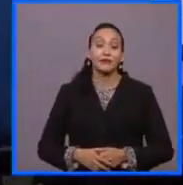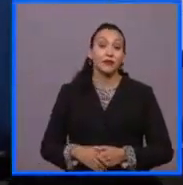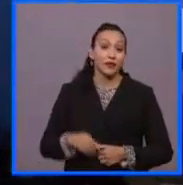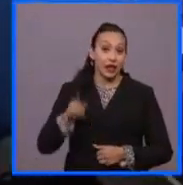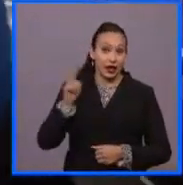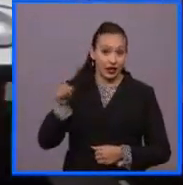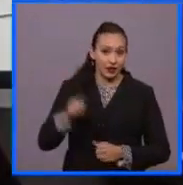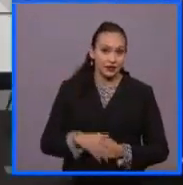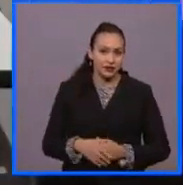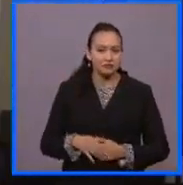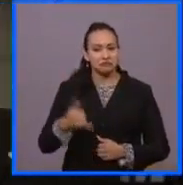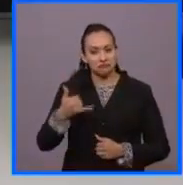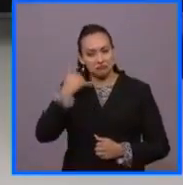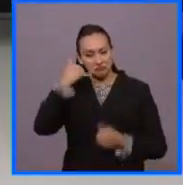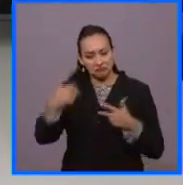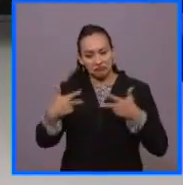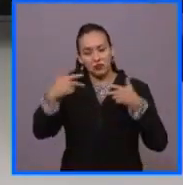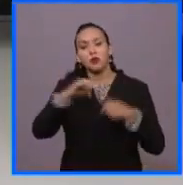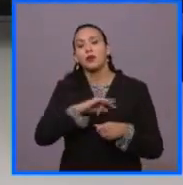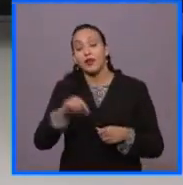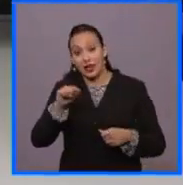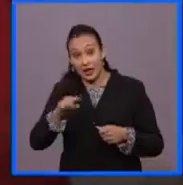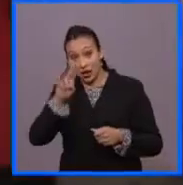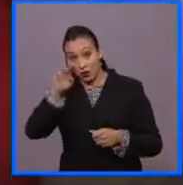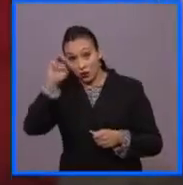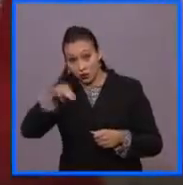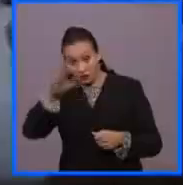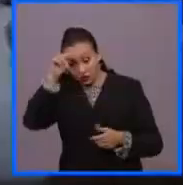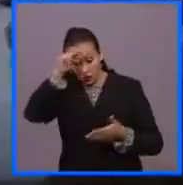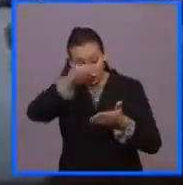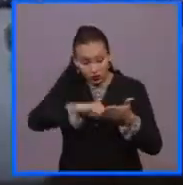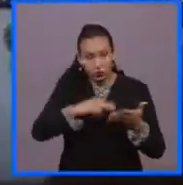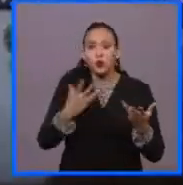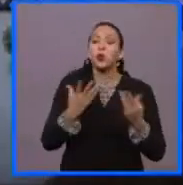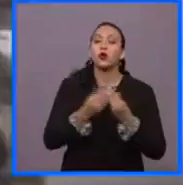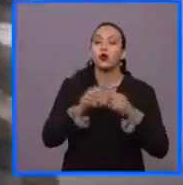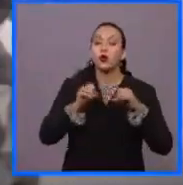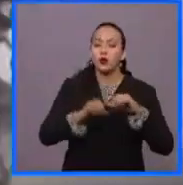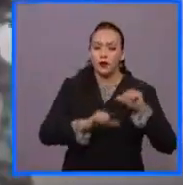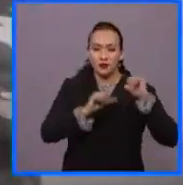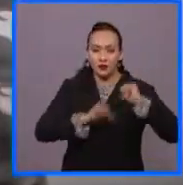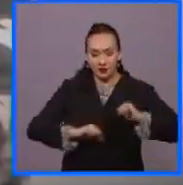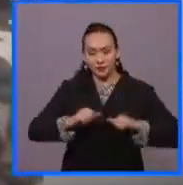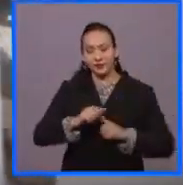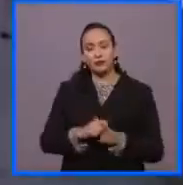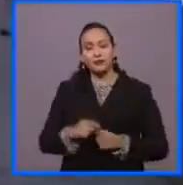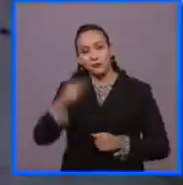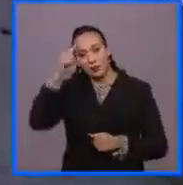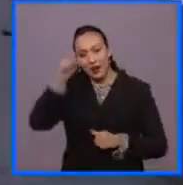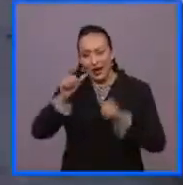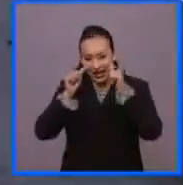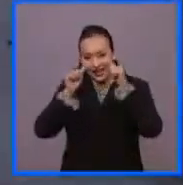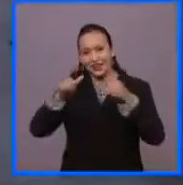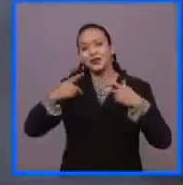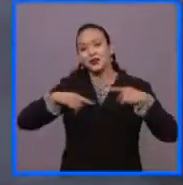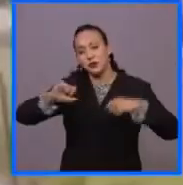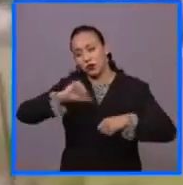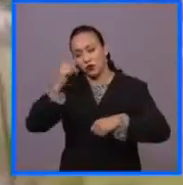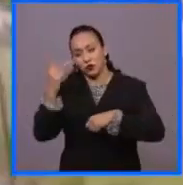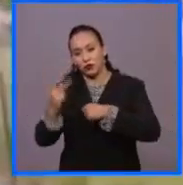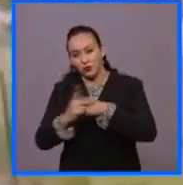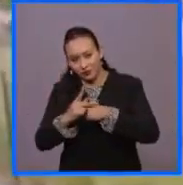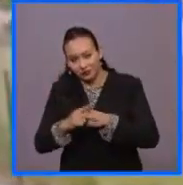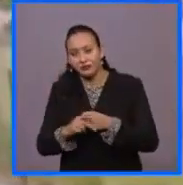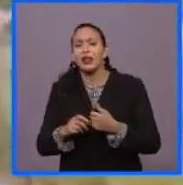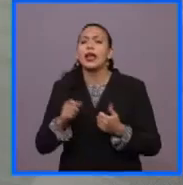acción se enmarca en el convenio de colaboración que la UNAM tiene con la Secretaría de Relaciones Exteriores para prestar distintos servicios